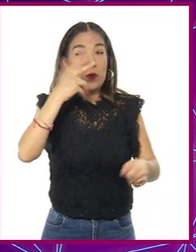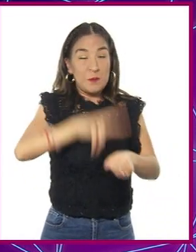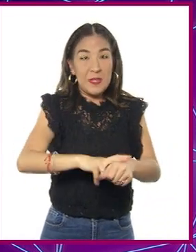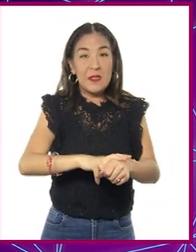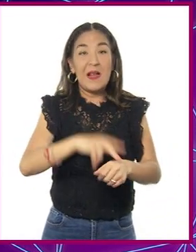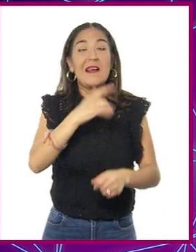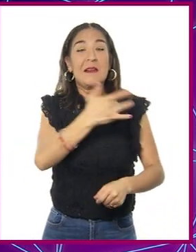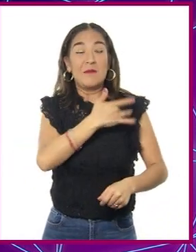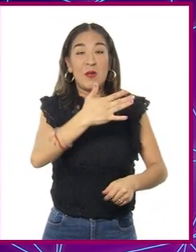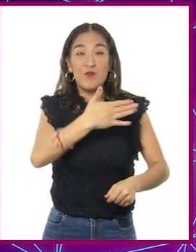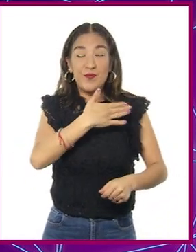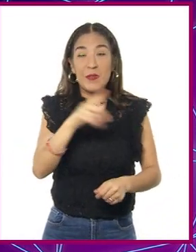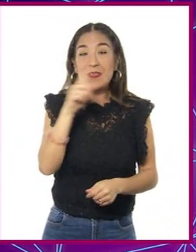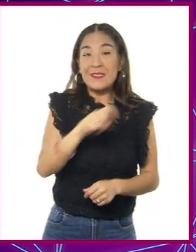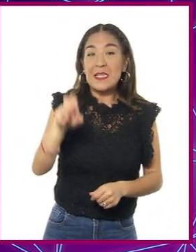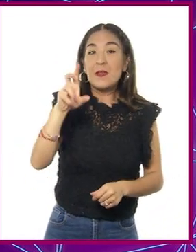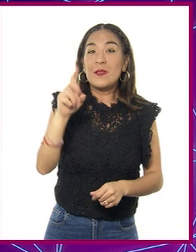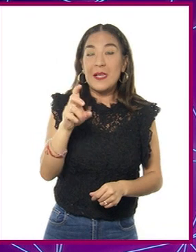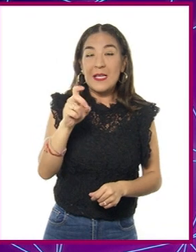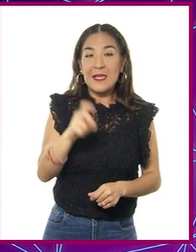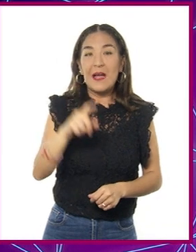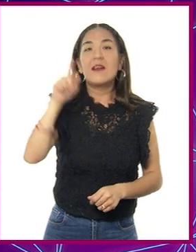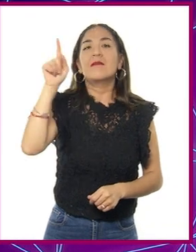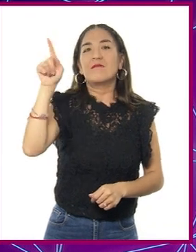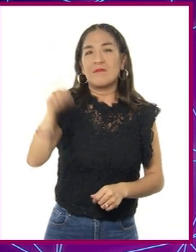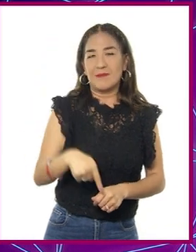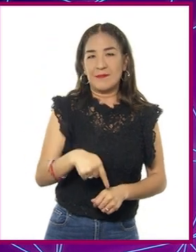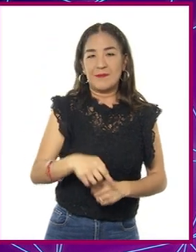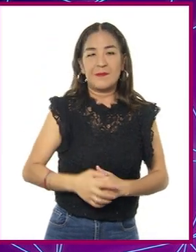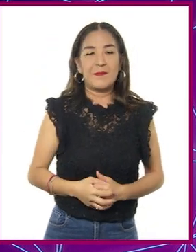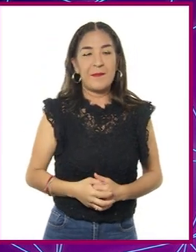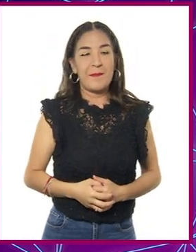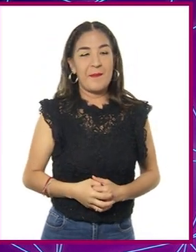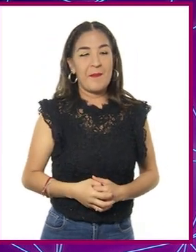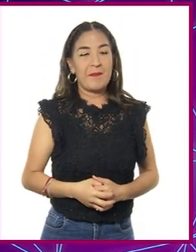de 130 milímetros de mercurio.